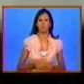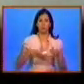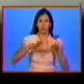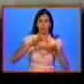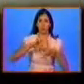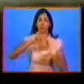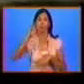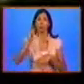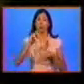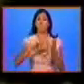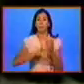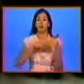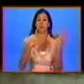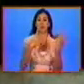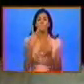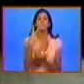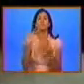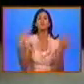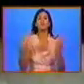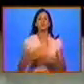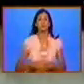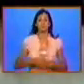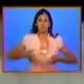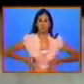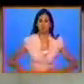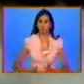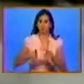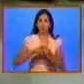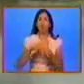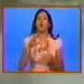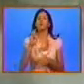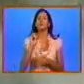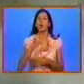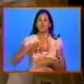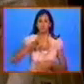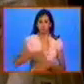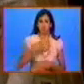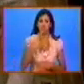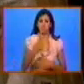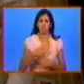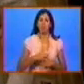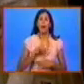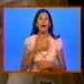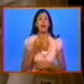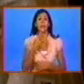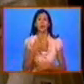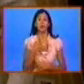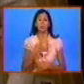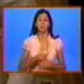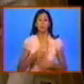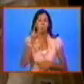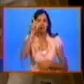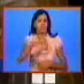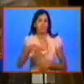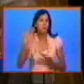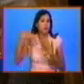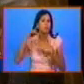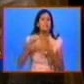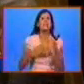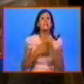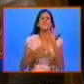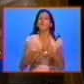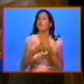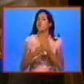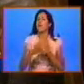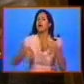Un 14 de junio de 1928, nace en Rosario Ernesto Che Guevara, personaje que sería y será el líder de